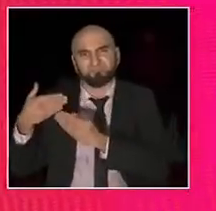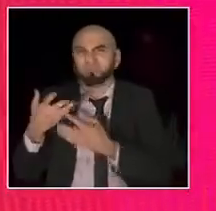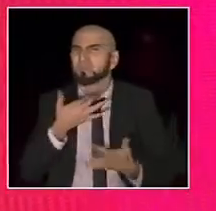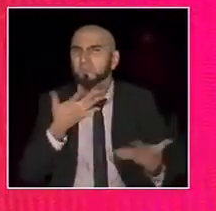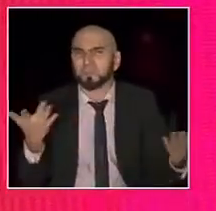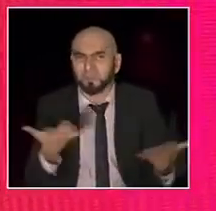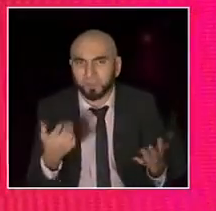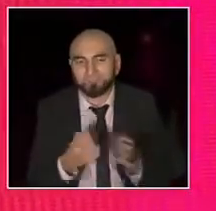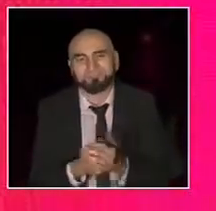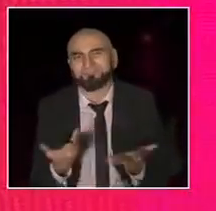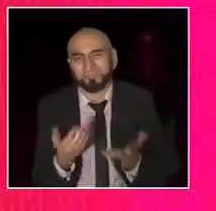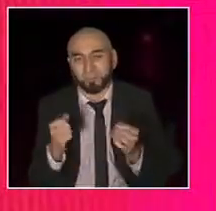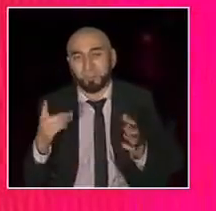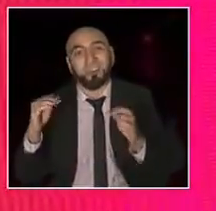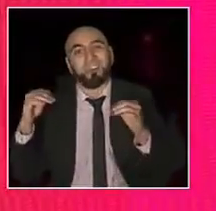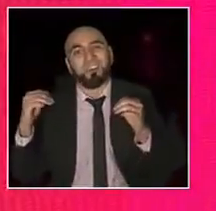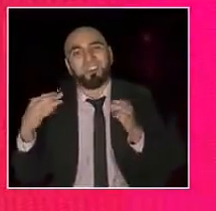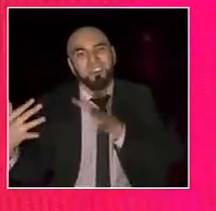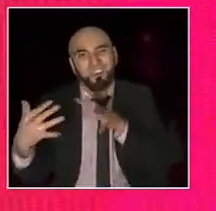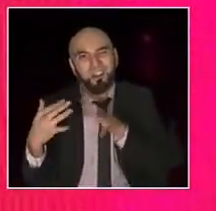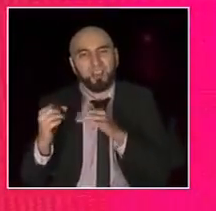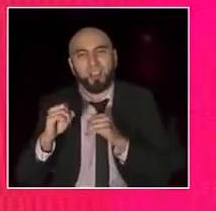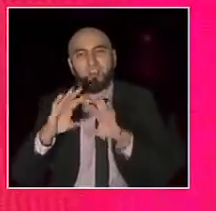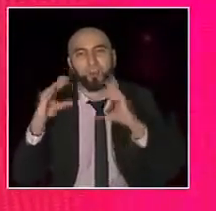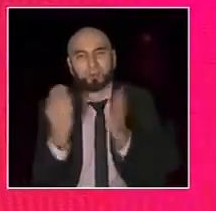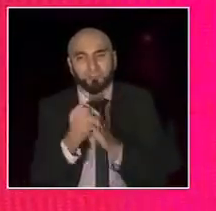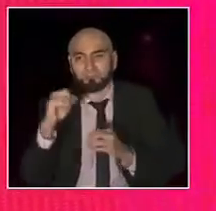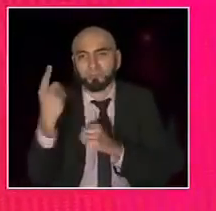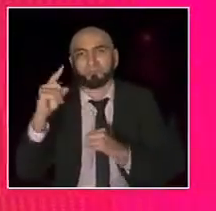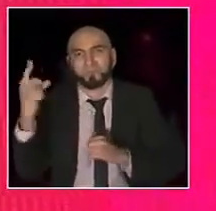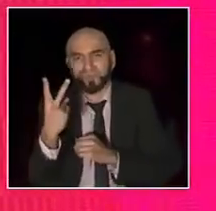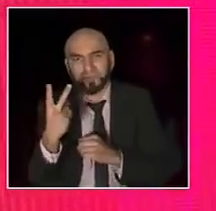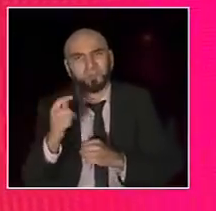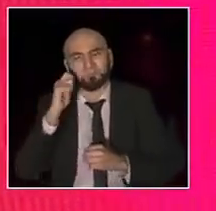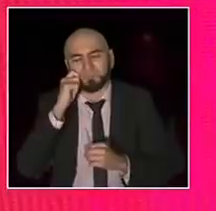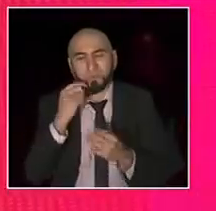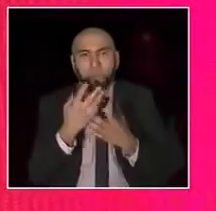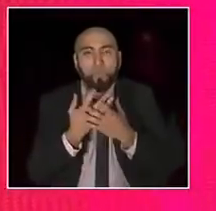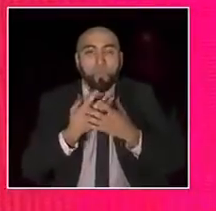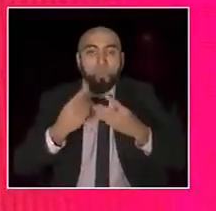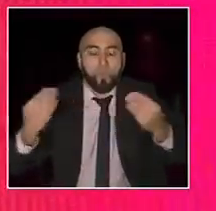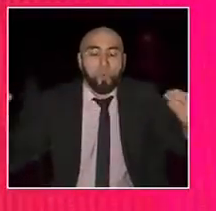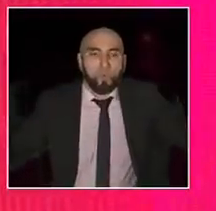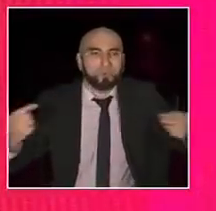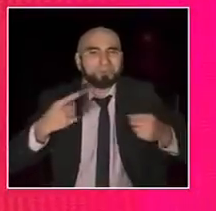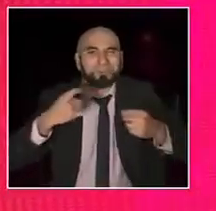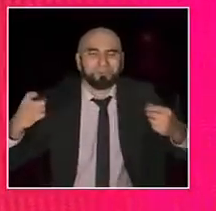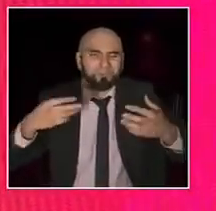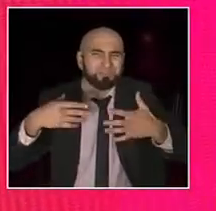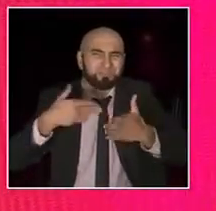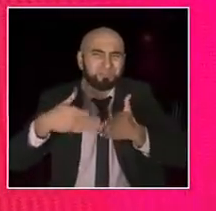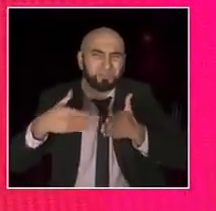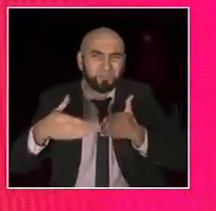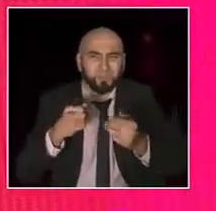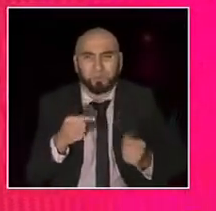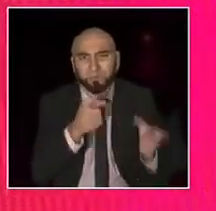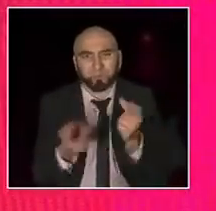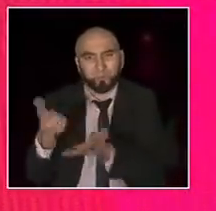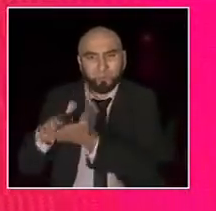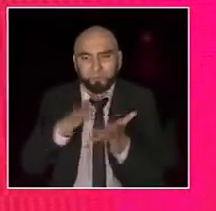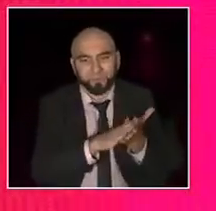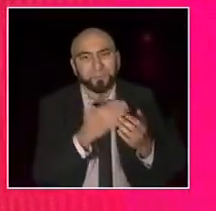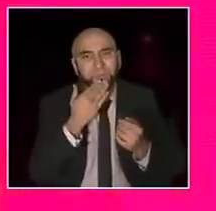por las dos guerras mundiales, que significaron cientos de millones de muertos. Y también por dos experimentos